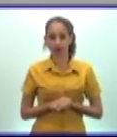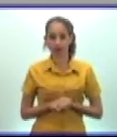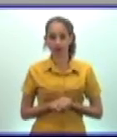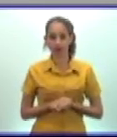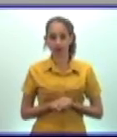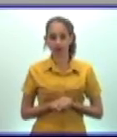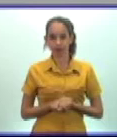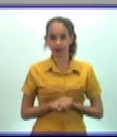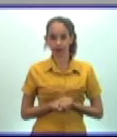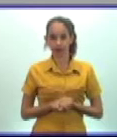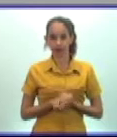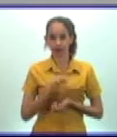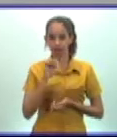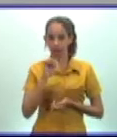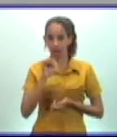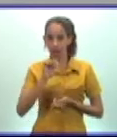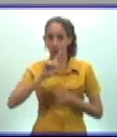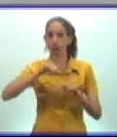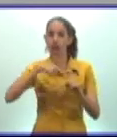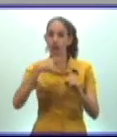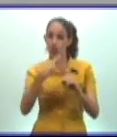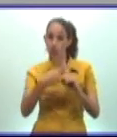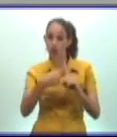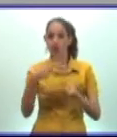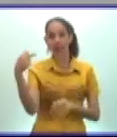Pasemos ahora a la adición y sustracción.